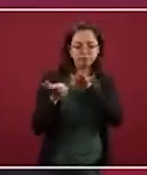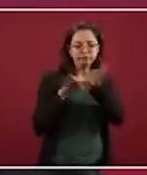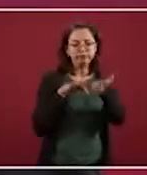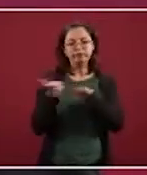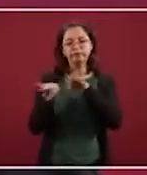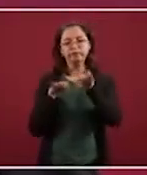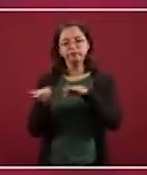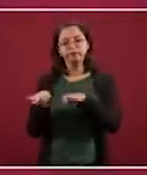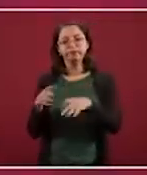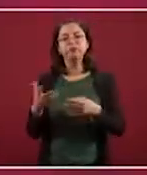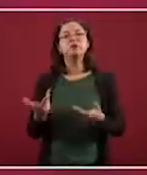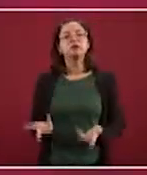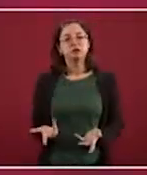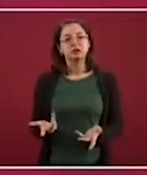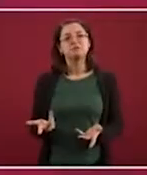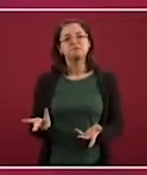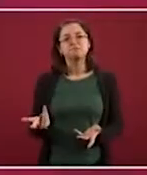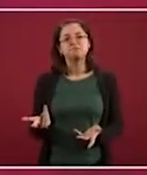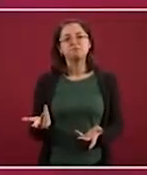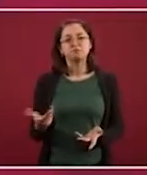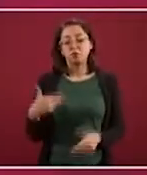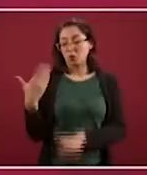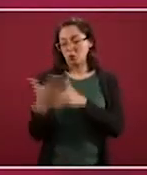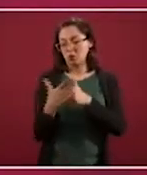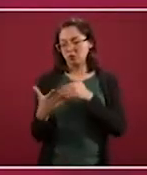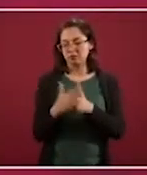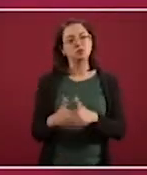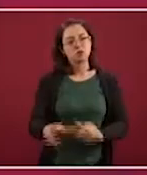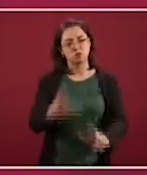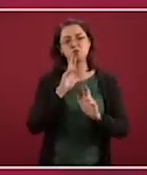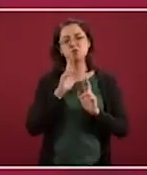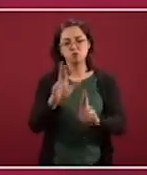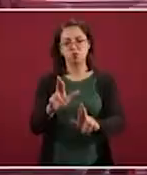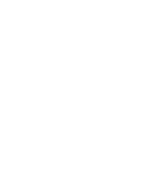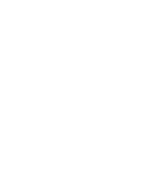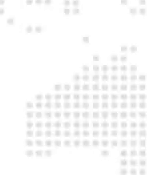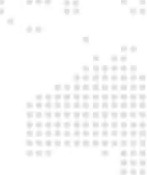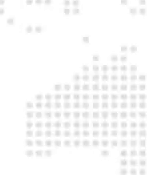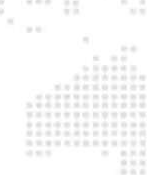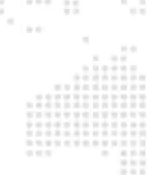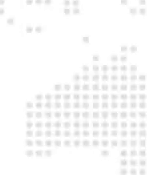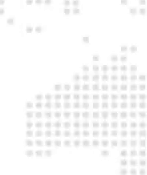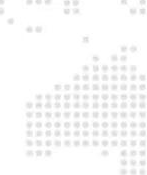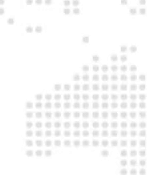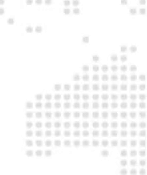y están por resolver sobre este asunto.